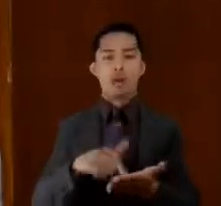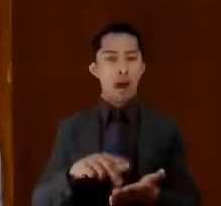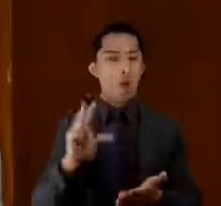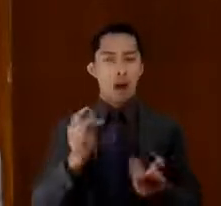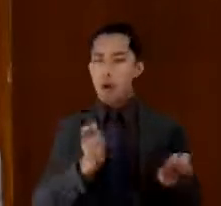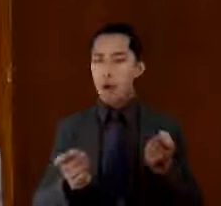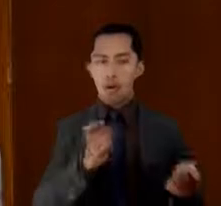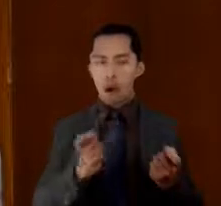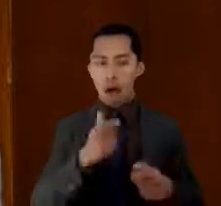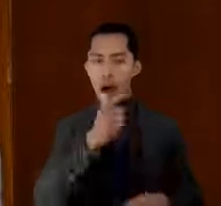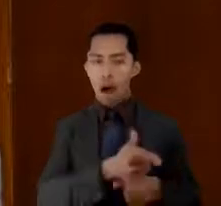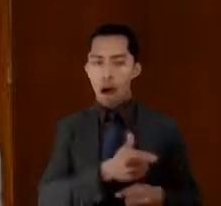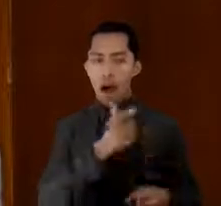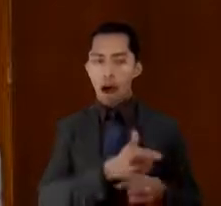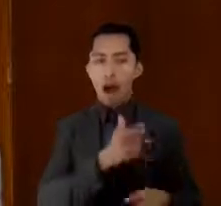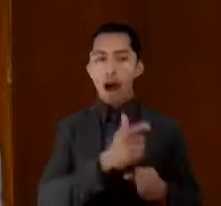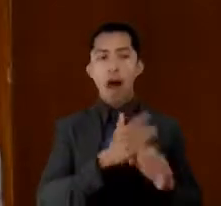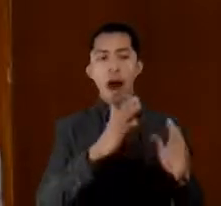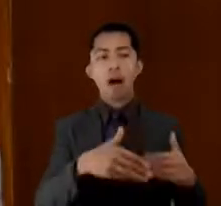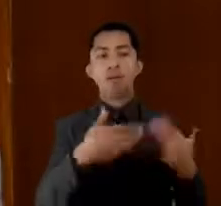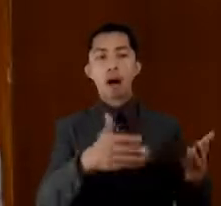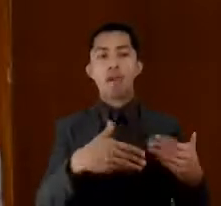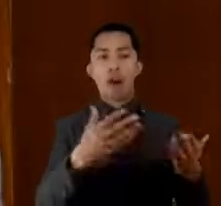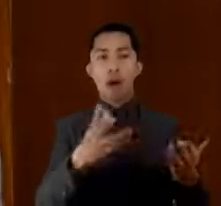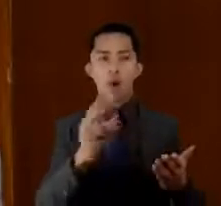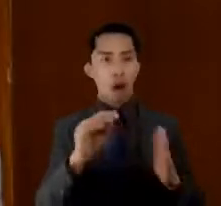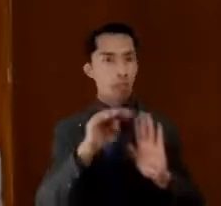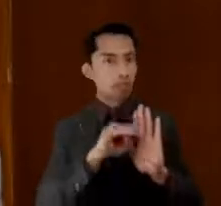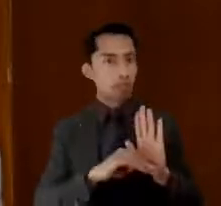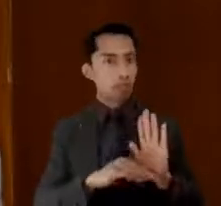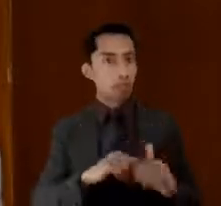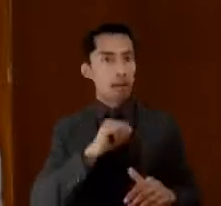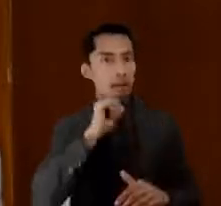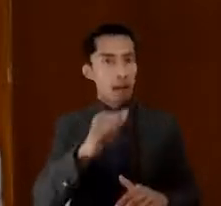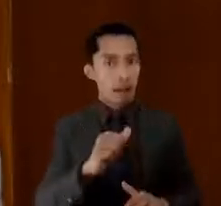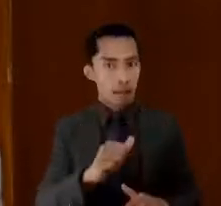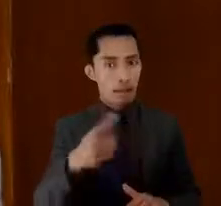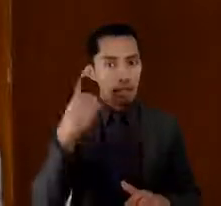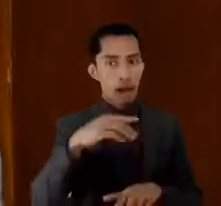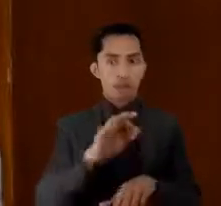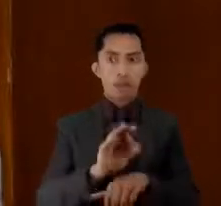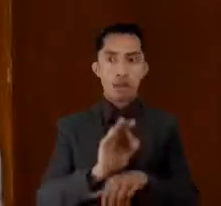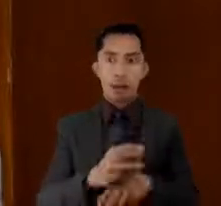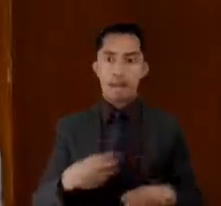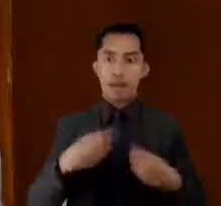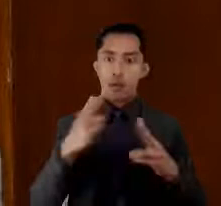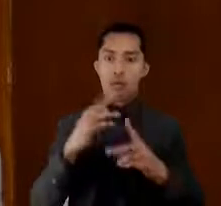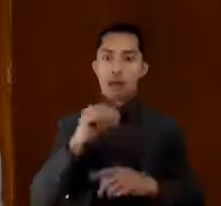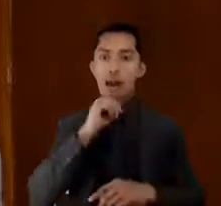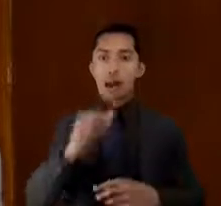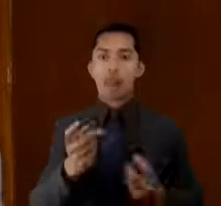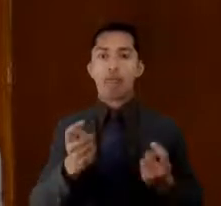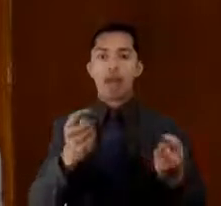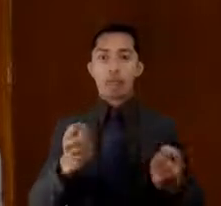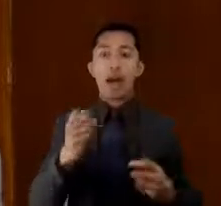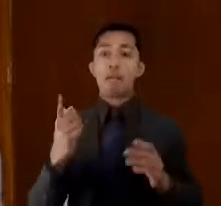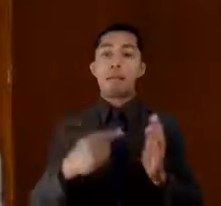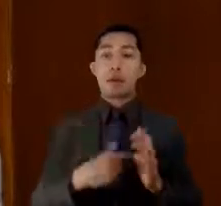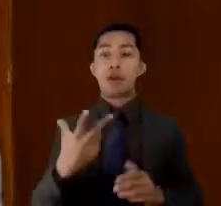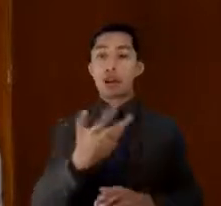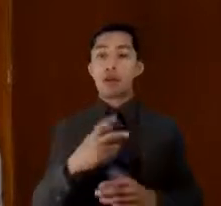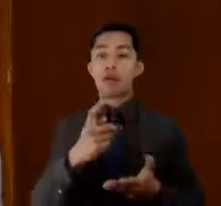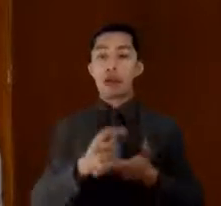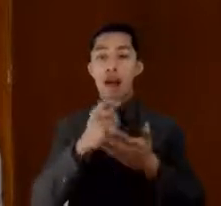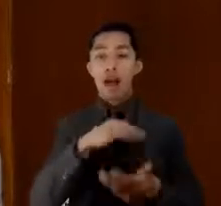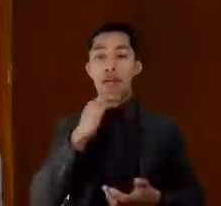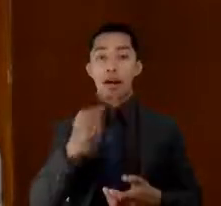controlados, tiraderos a cielo abierto, que no cumplen con los estándares mínimos de impacto ambiental, donde acaban unas 1.800 toneladas de